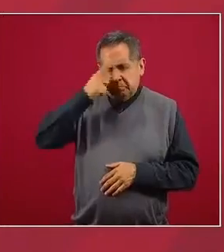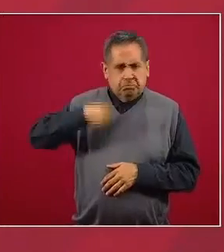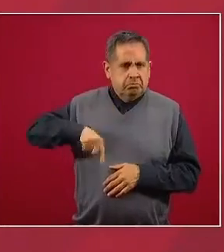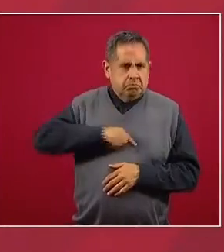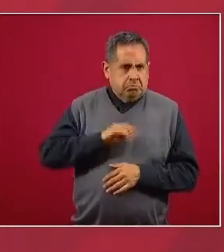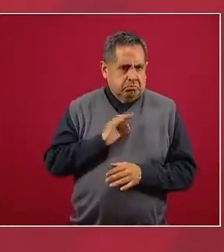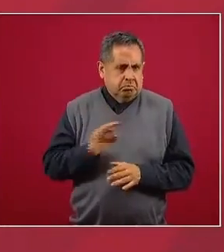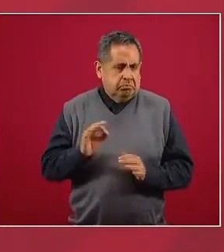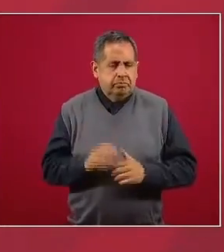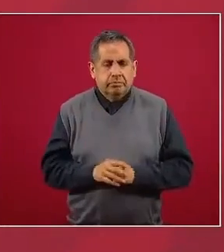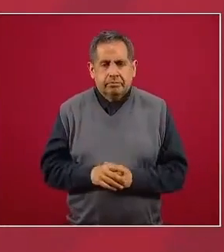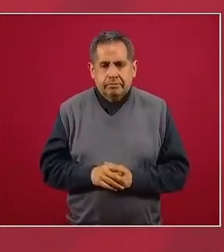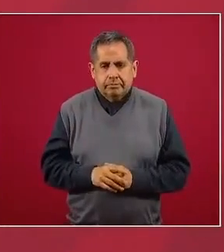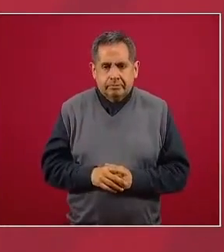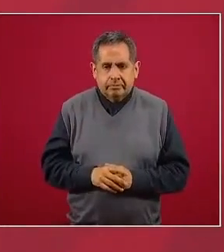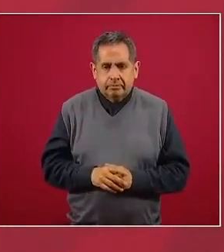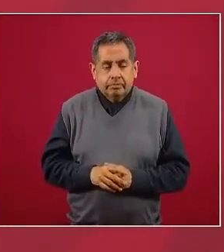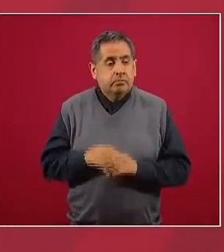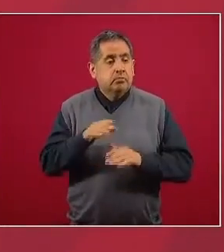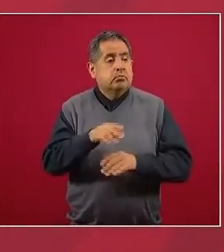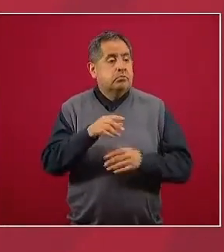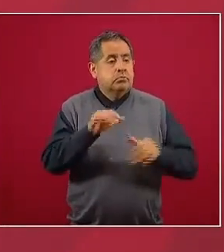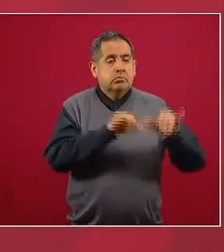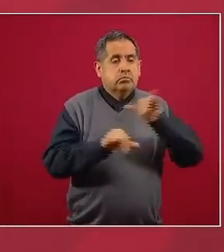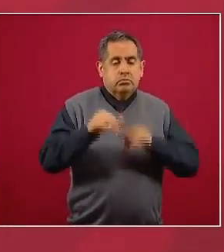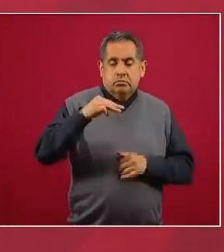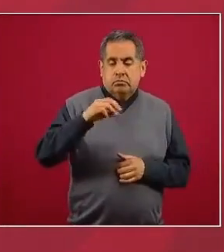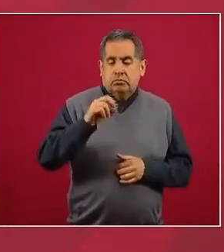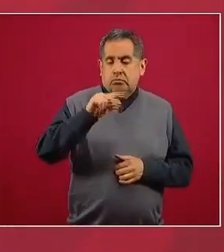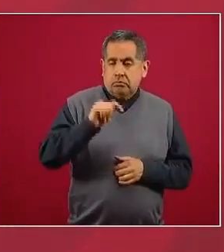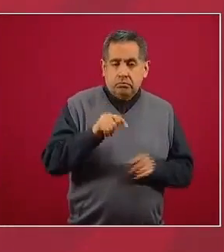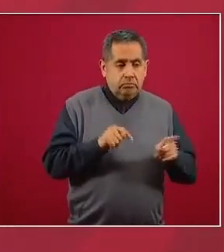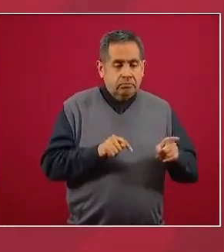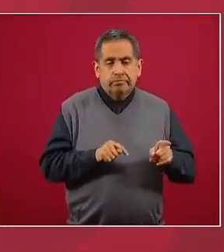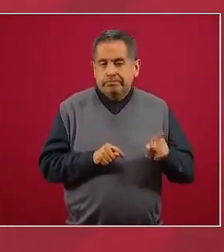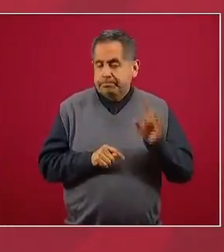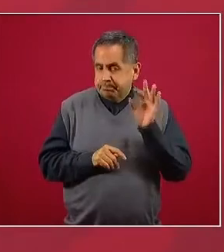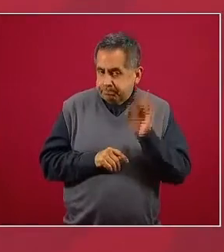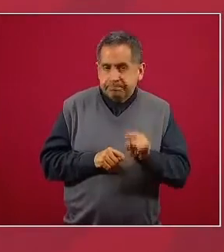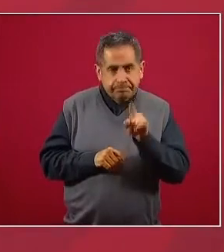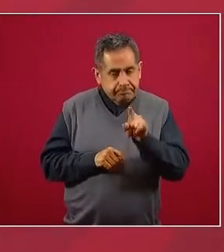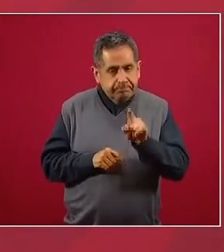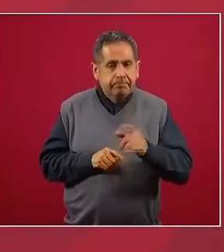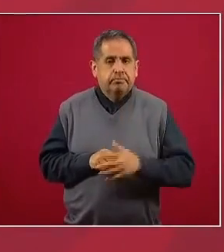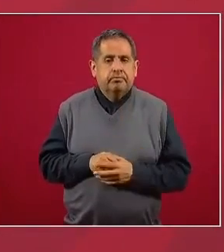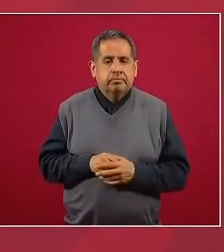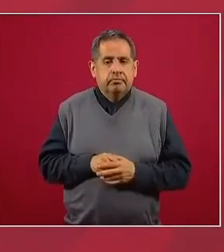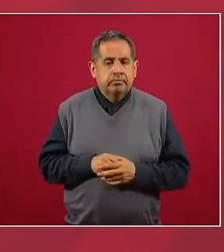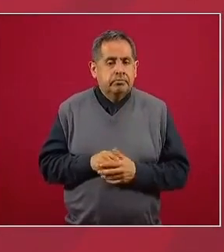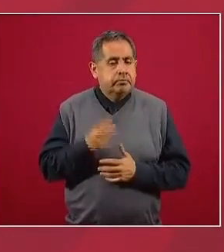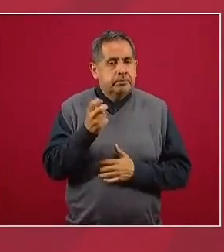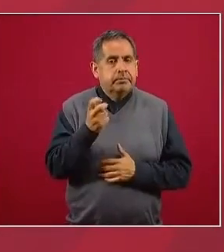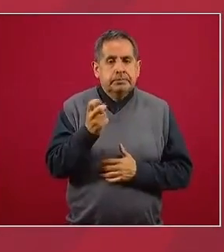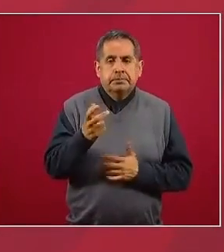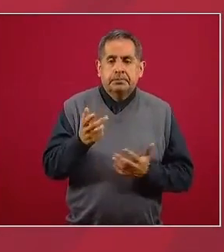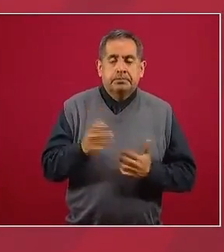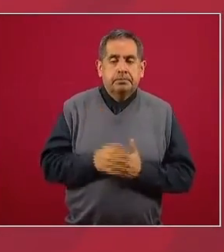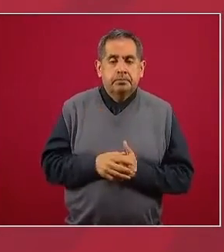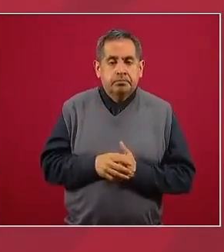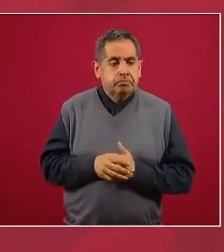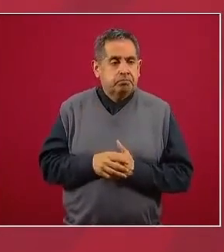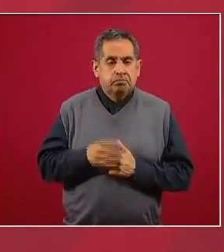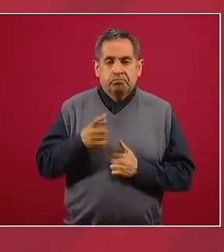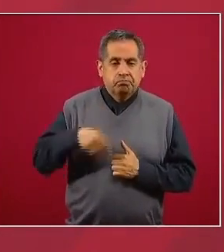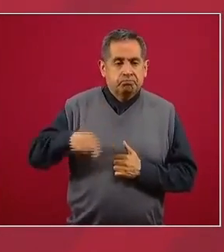país. Sobre el laboratorio Leomont, esto es precisamente esta vinculación o